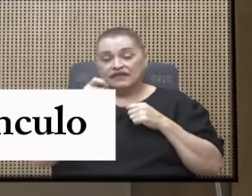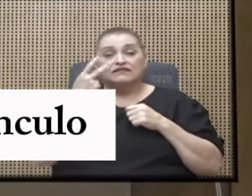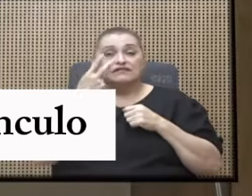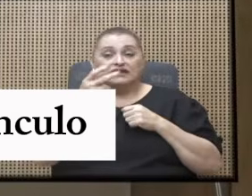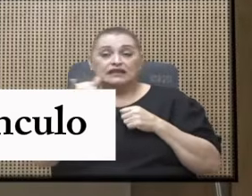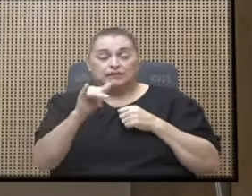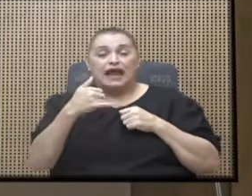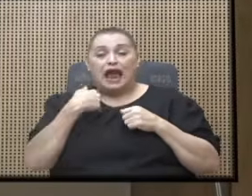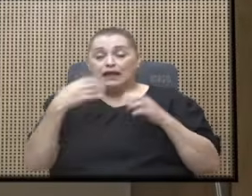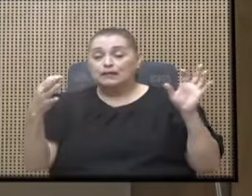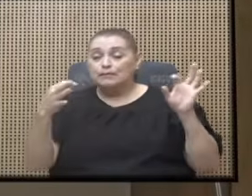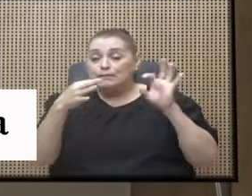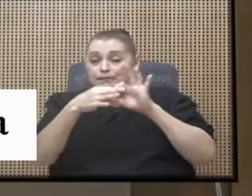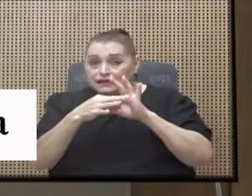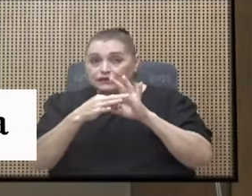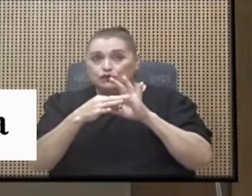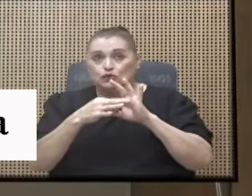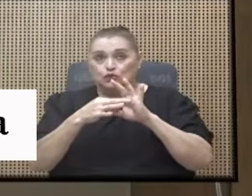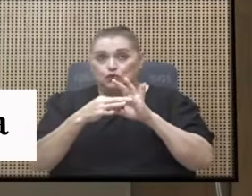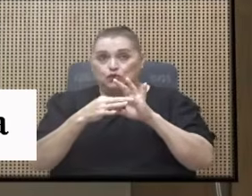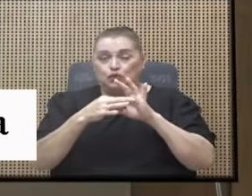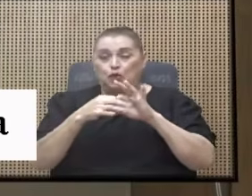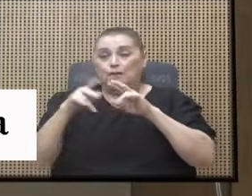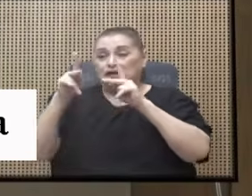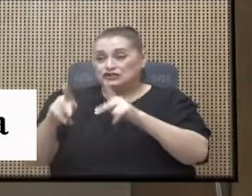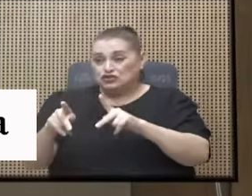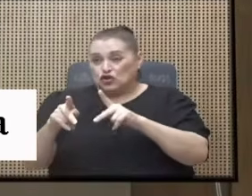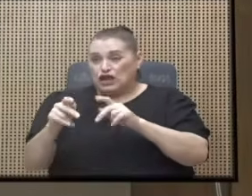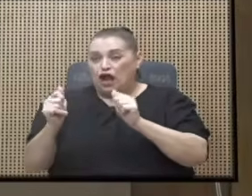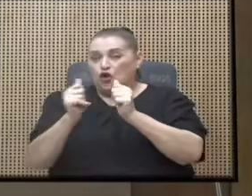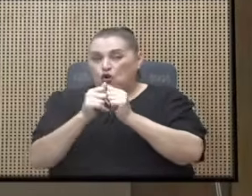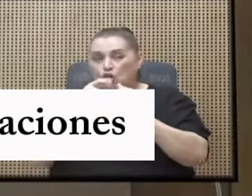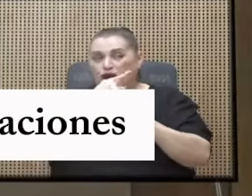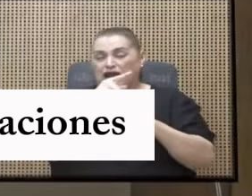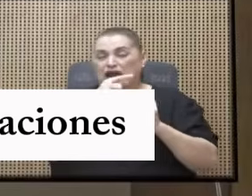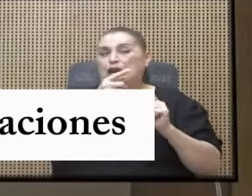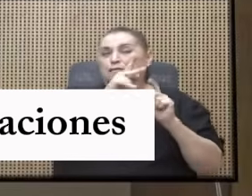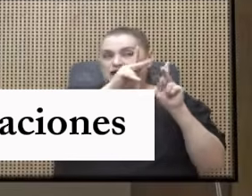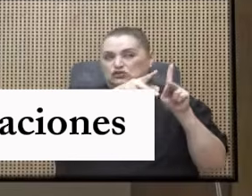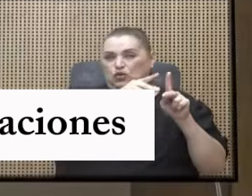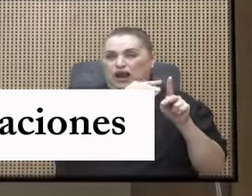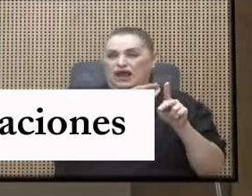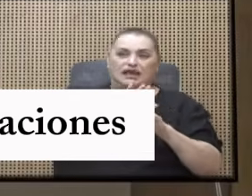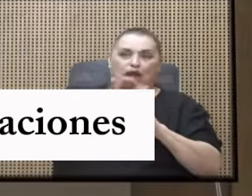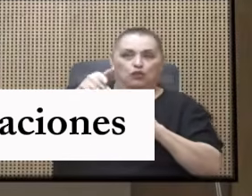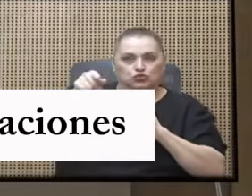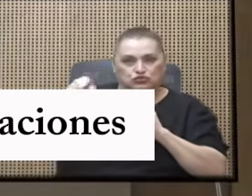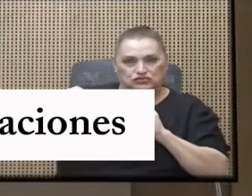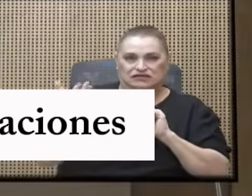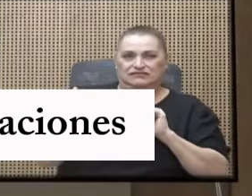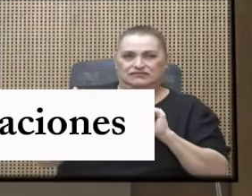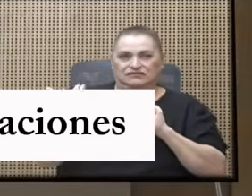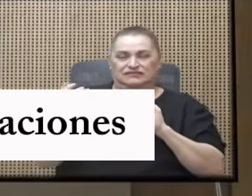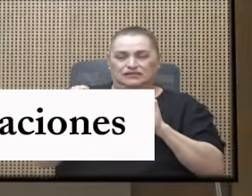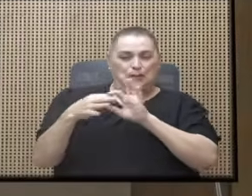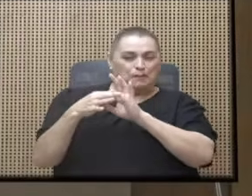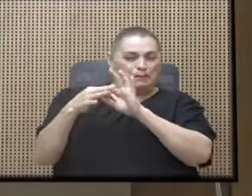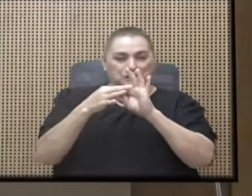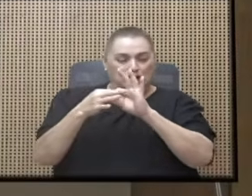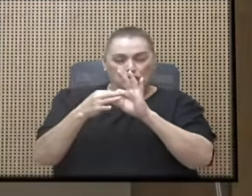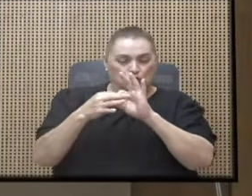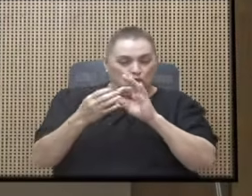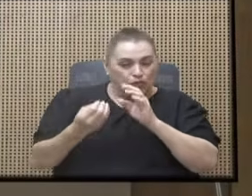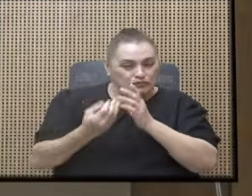hay un vínculo de la víctima con la persona imputada. Un vínculo que obviamente va a generar